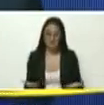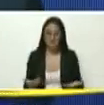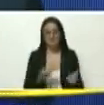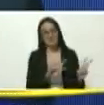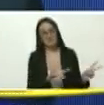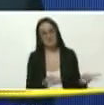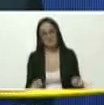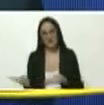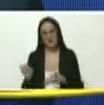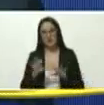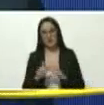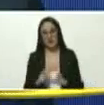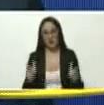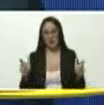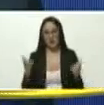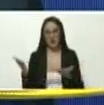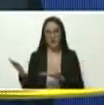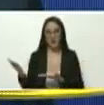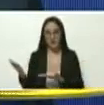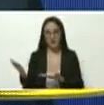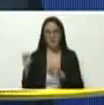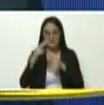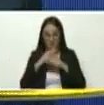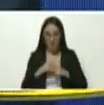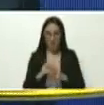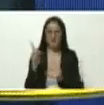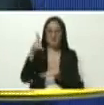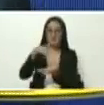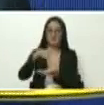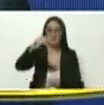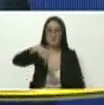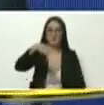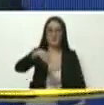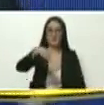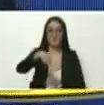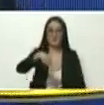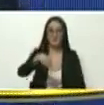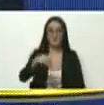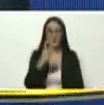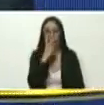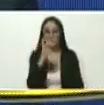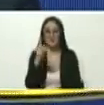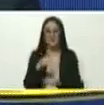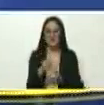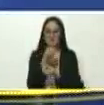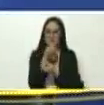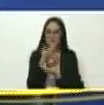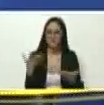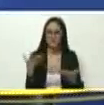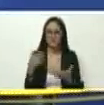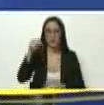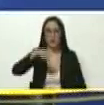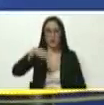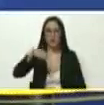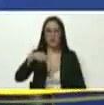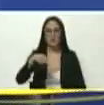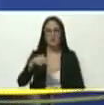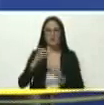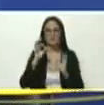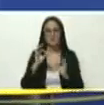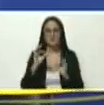bienvenido, querido secretario general, y nos honra su presencia con esta visita maravillosa hoy,